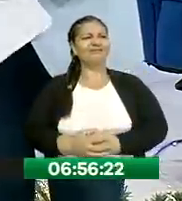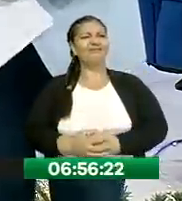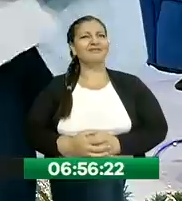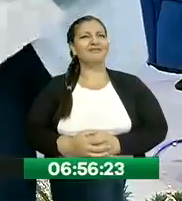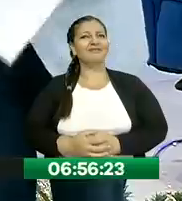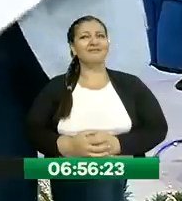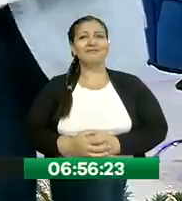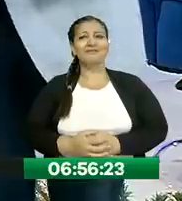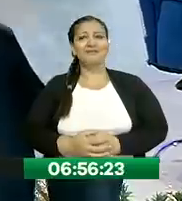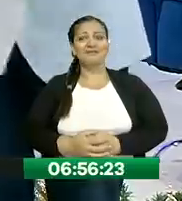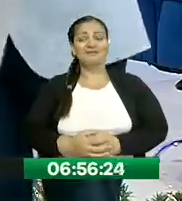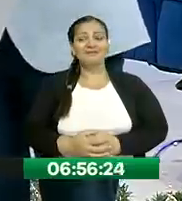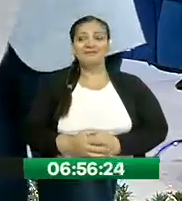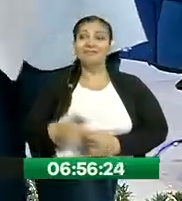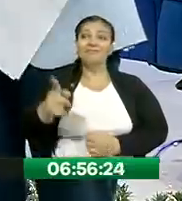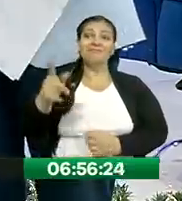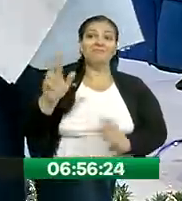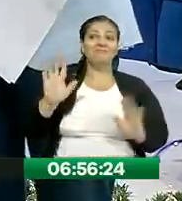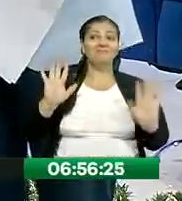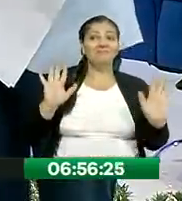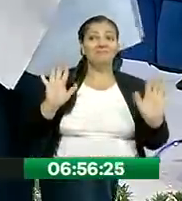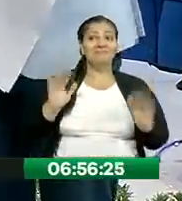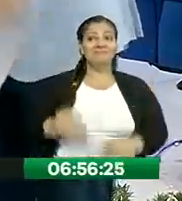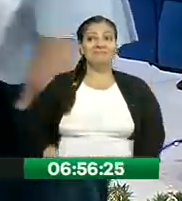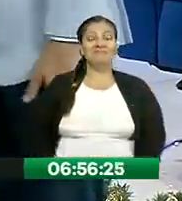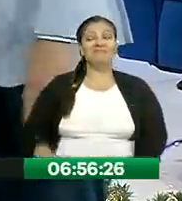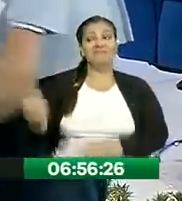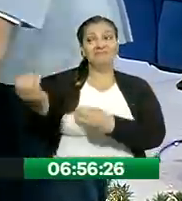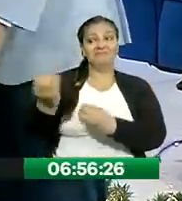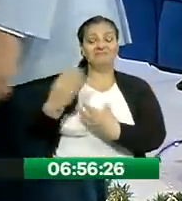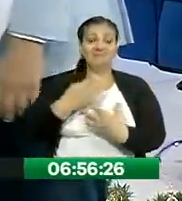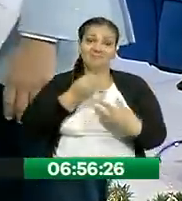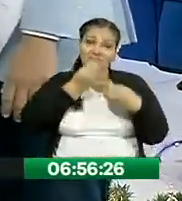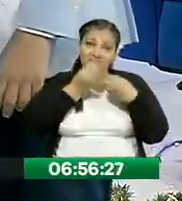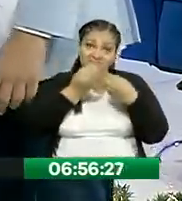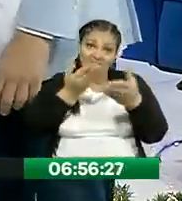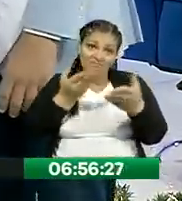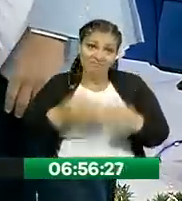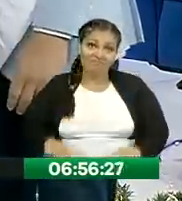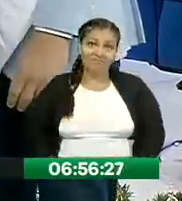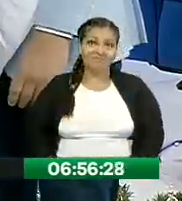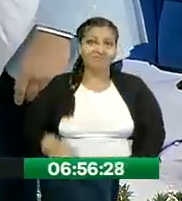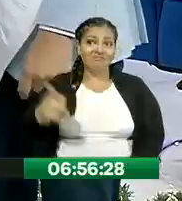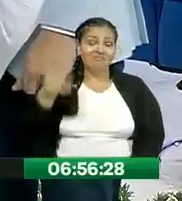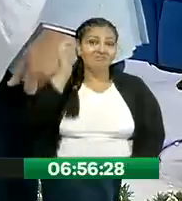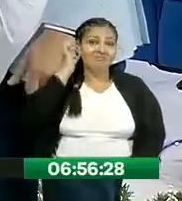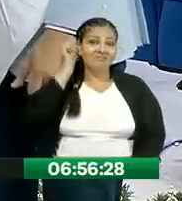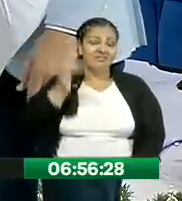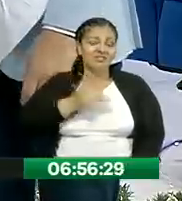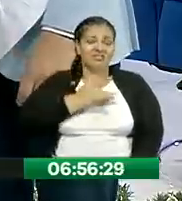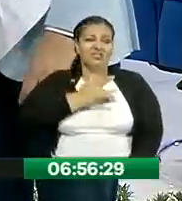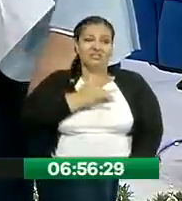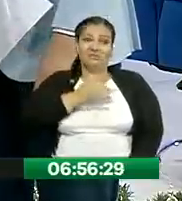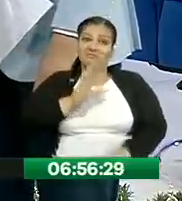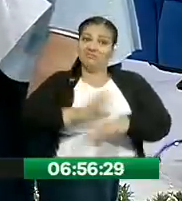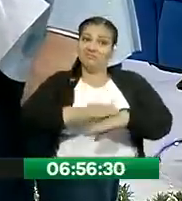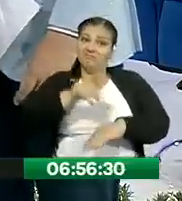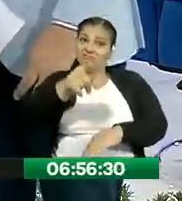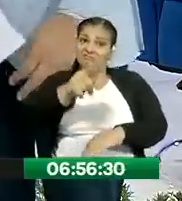O sea, no sé por qué, pero esa es la de Chamberino. Llegaba el señor sonidista y Lorelei hizo